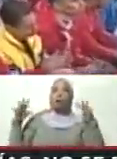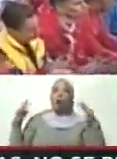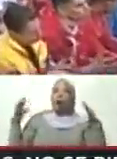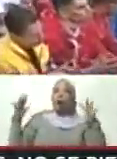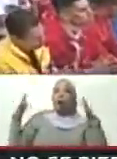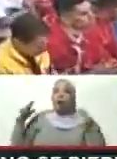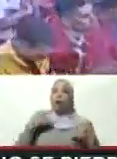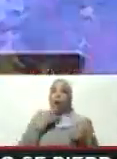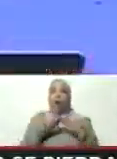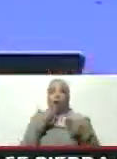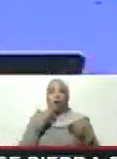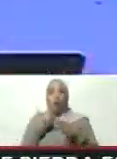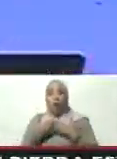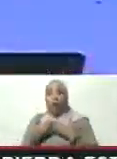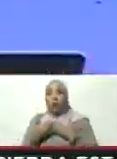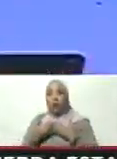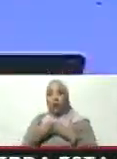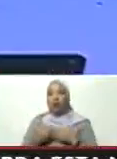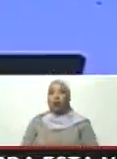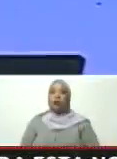Muchas gracias, Jorge.